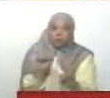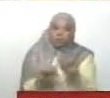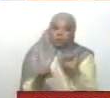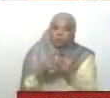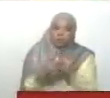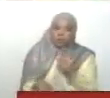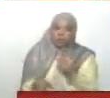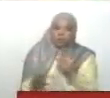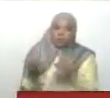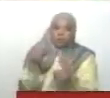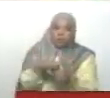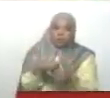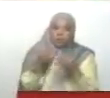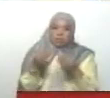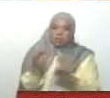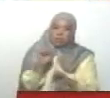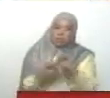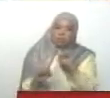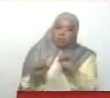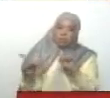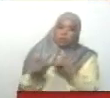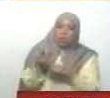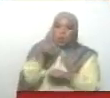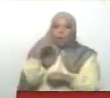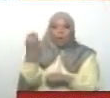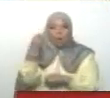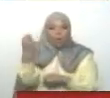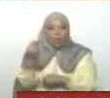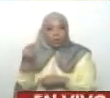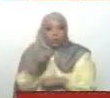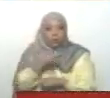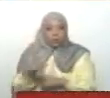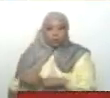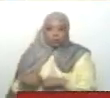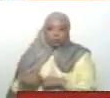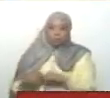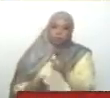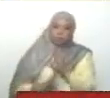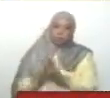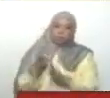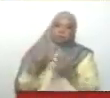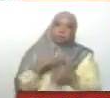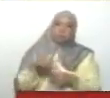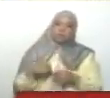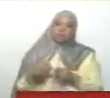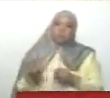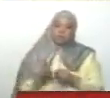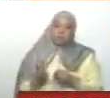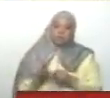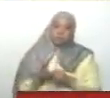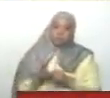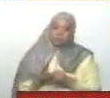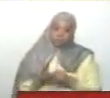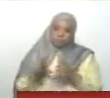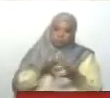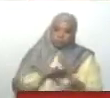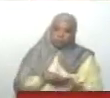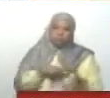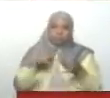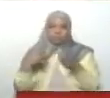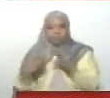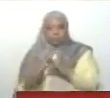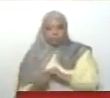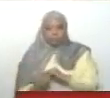defiende. Te hace inmóvil. Claro, para que los muchachos nuestros, cuando vayan creciendo y nuestro país no termine